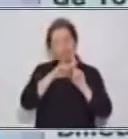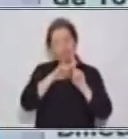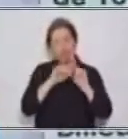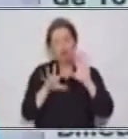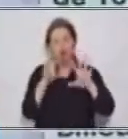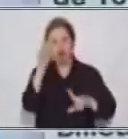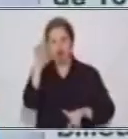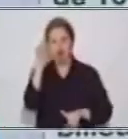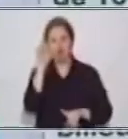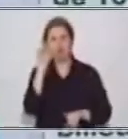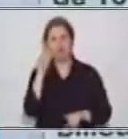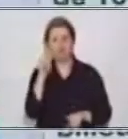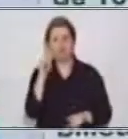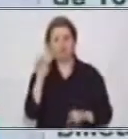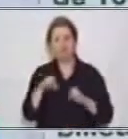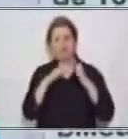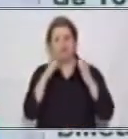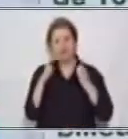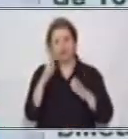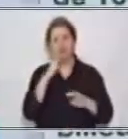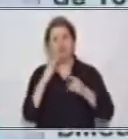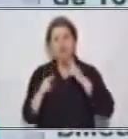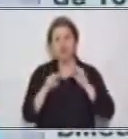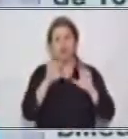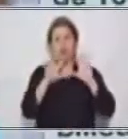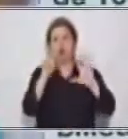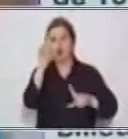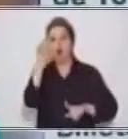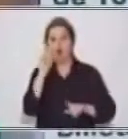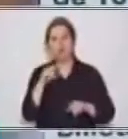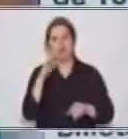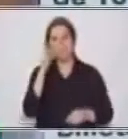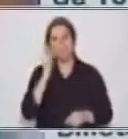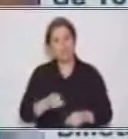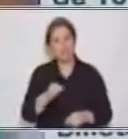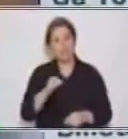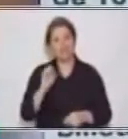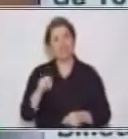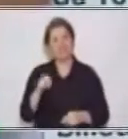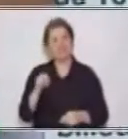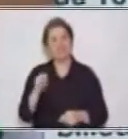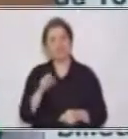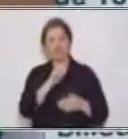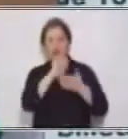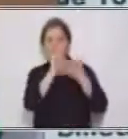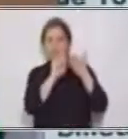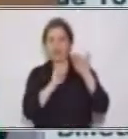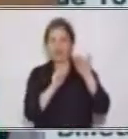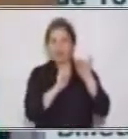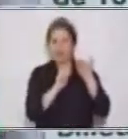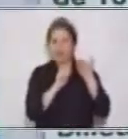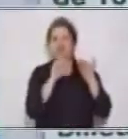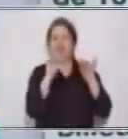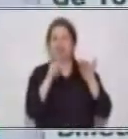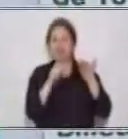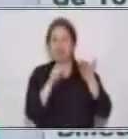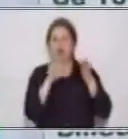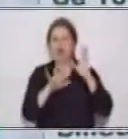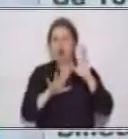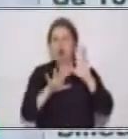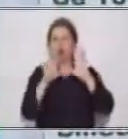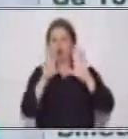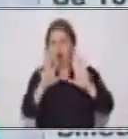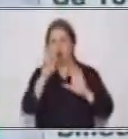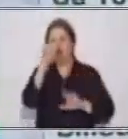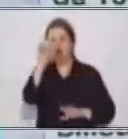11. 11, 25. Lo voy a colocar acá, 11, 25. Recuerda que lo